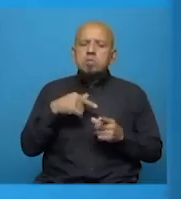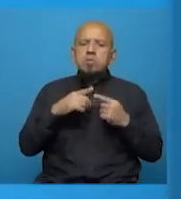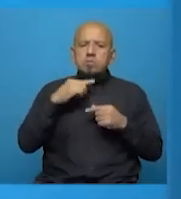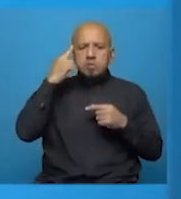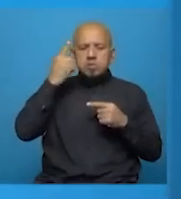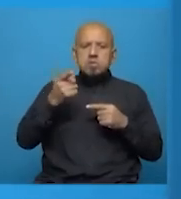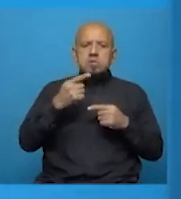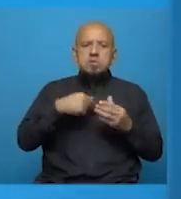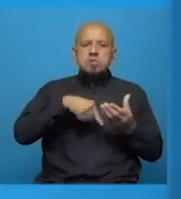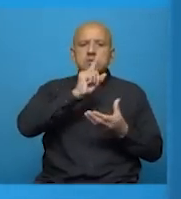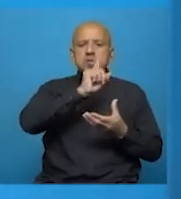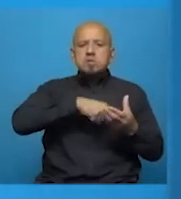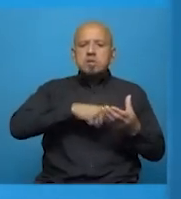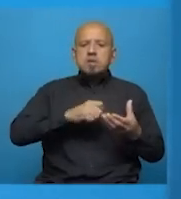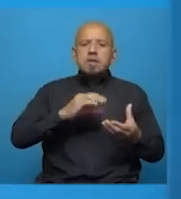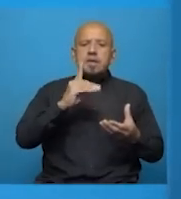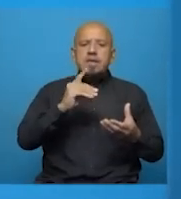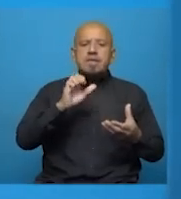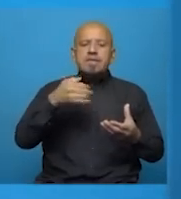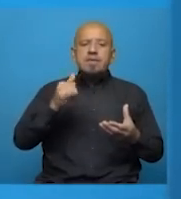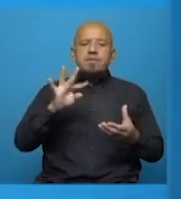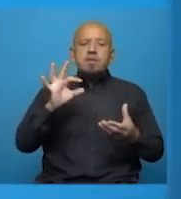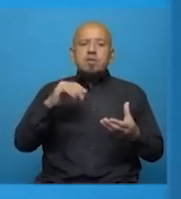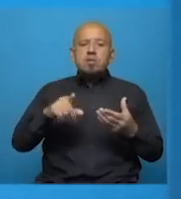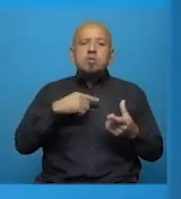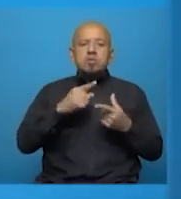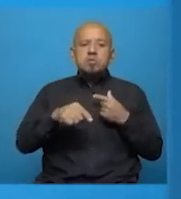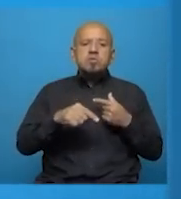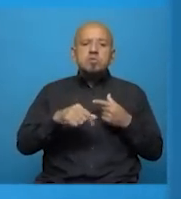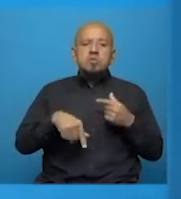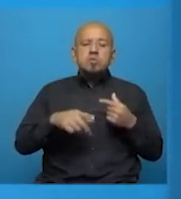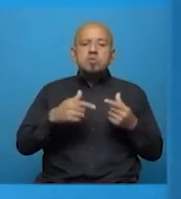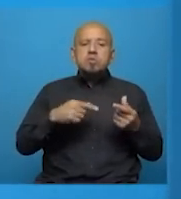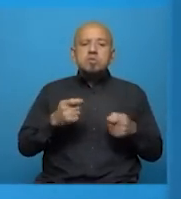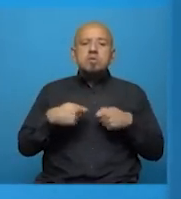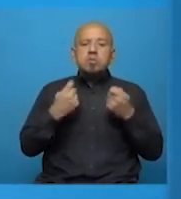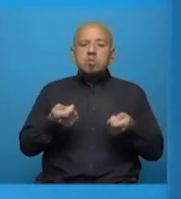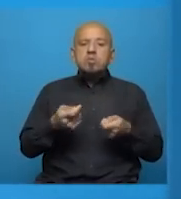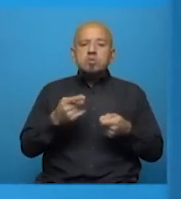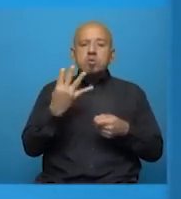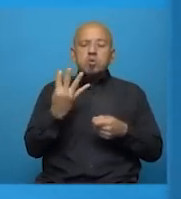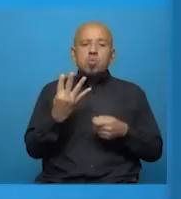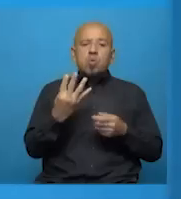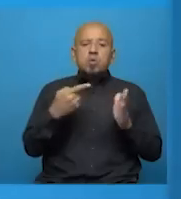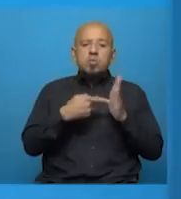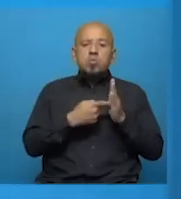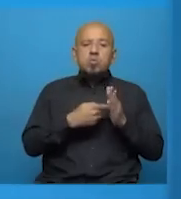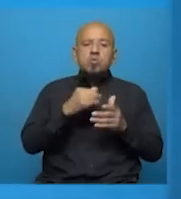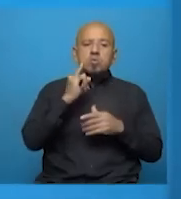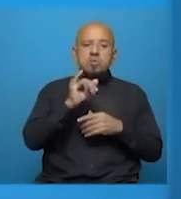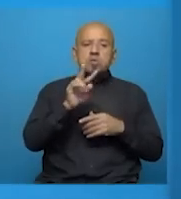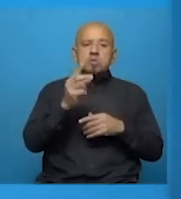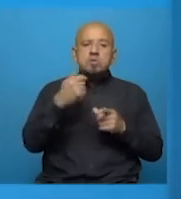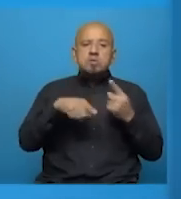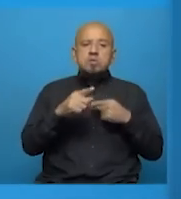las tarjetas de débito o de crédito que usaban y que se devolvían los 4 puntos de